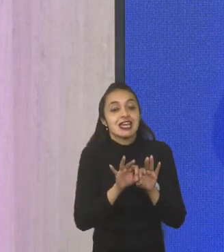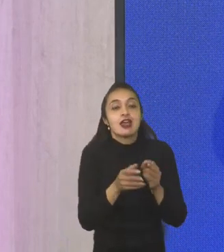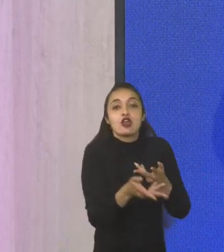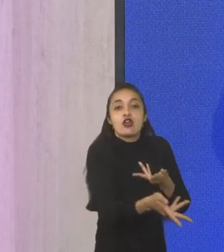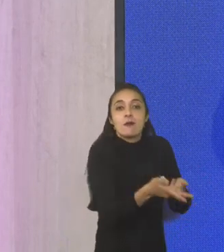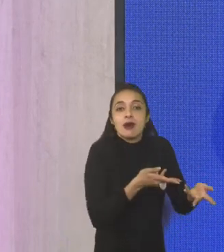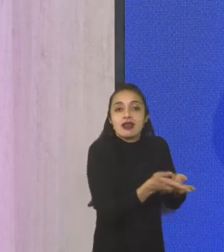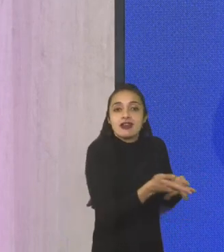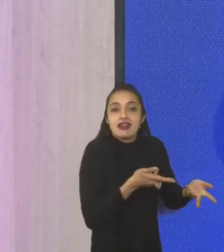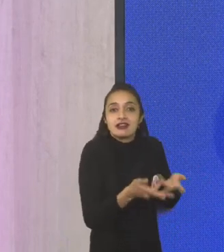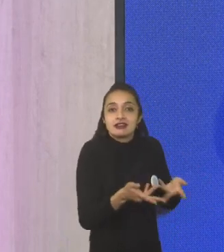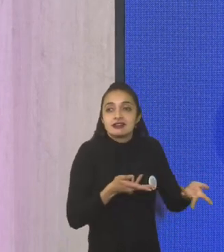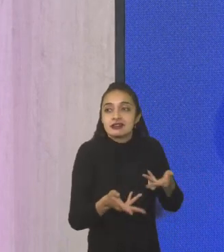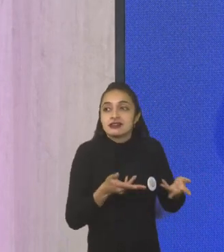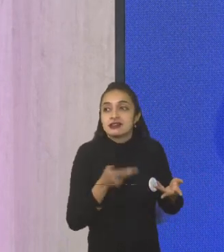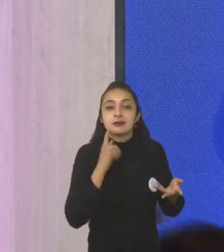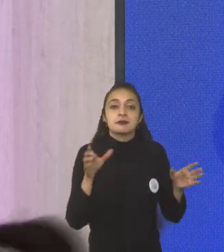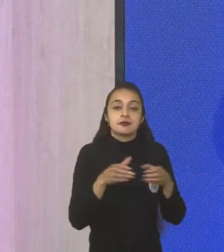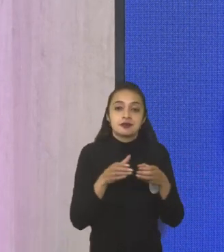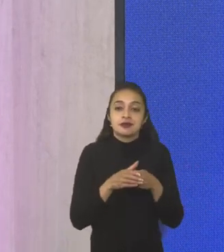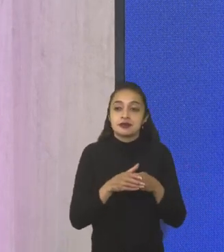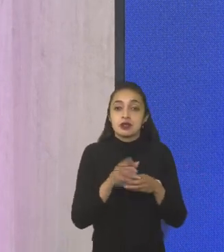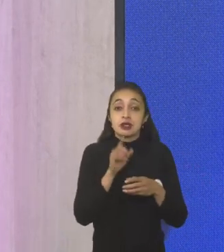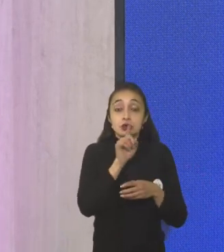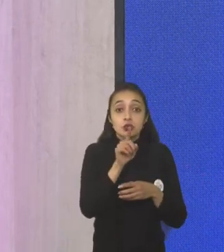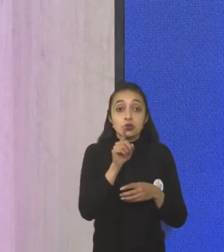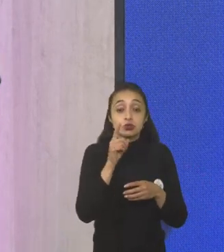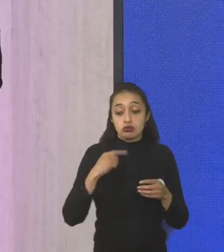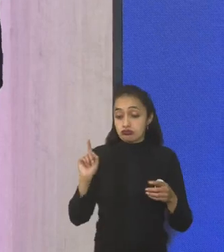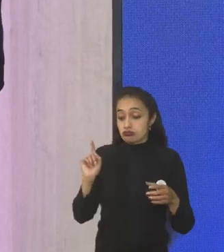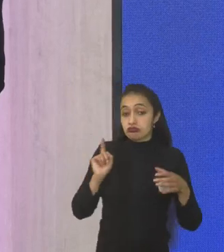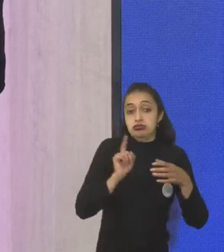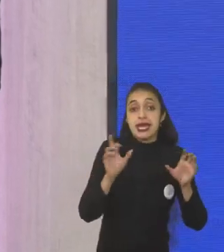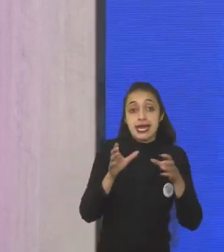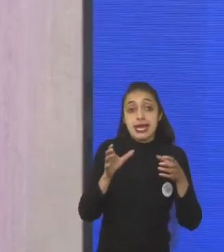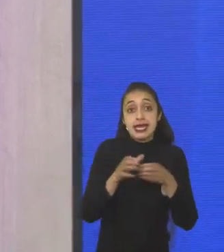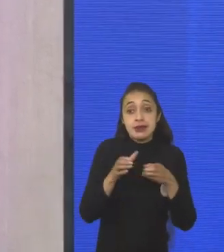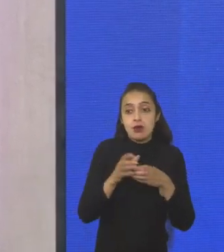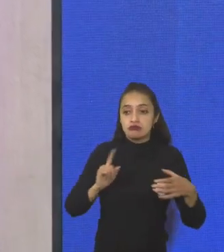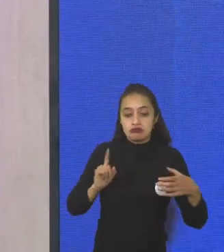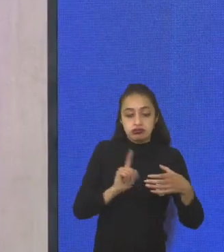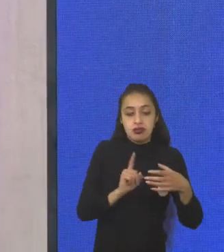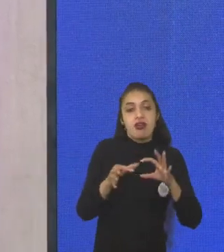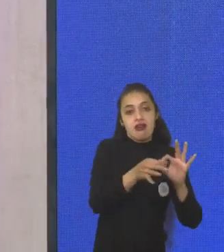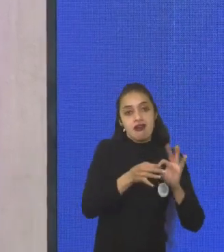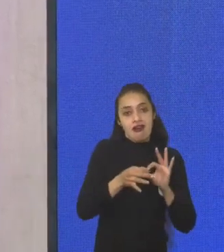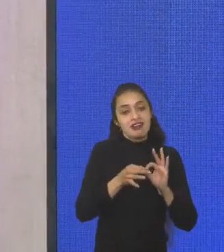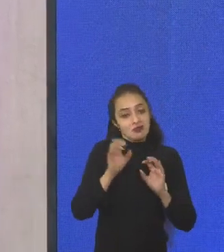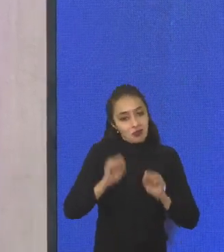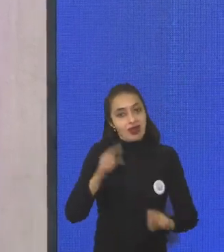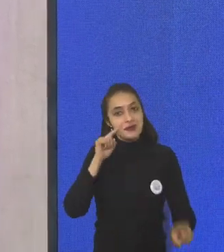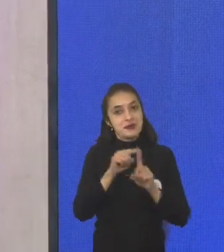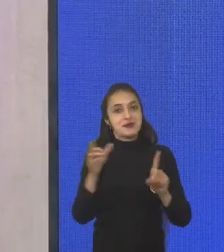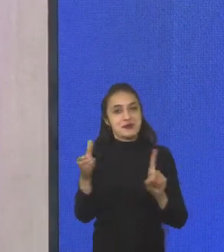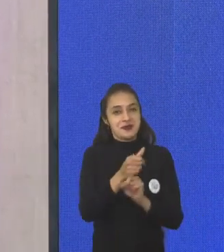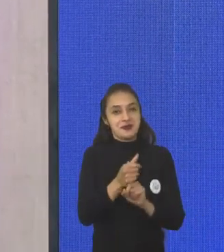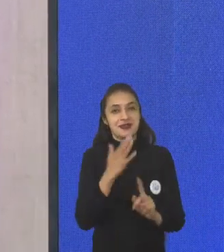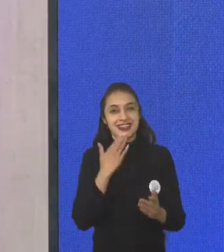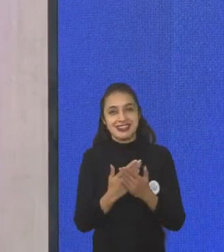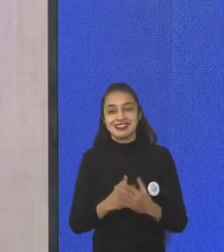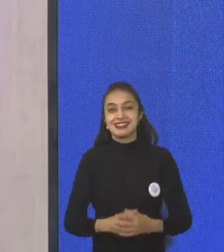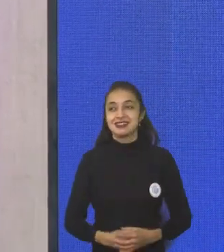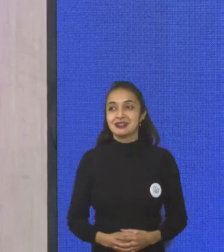con tu equipo, que tú eres uno más y vas a ver cómo lo logras. Muchas gracias. Vale. Me dicen